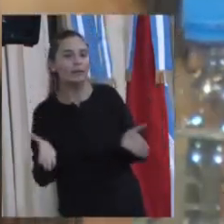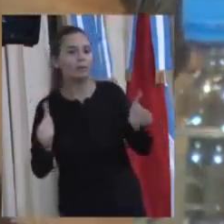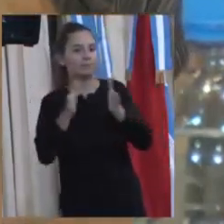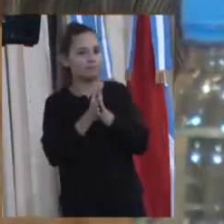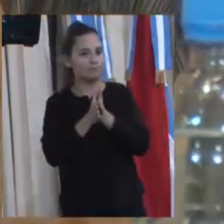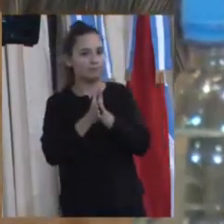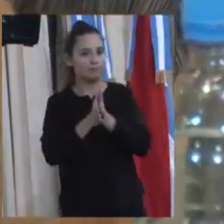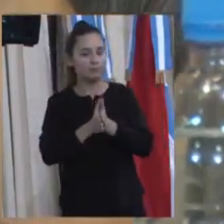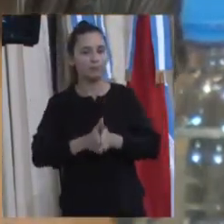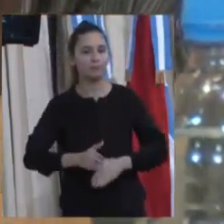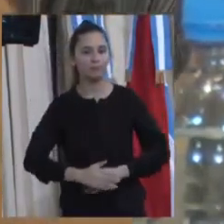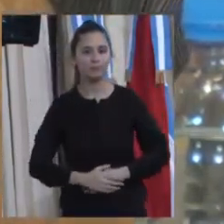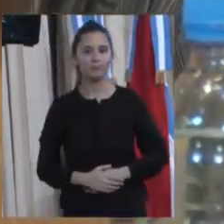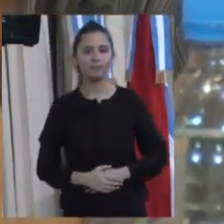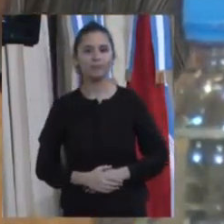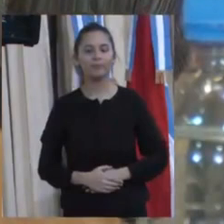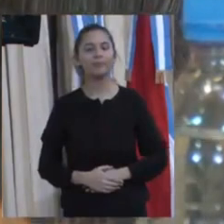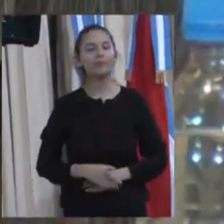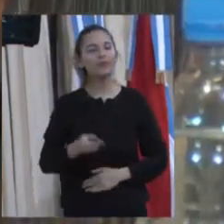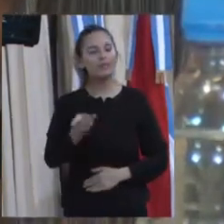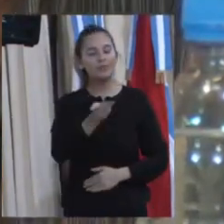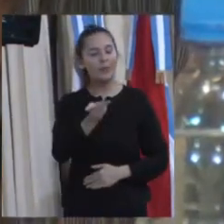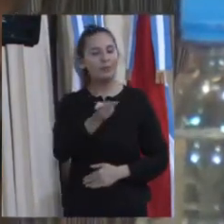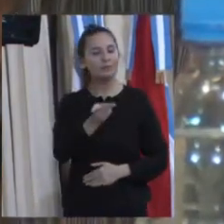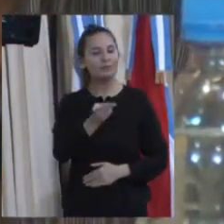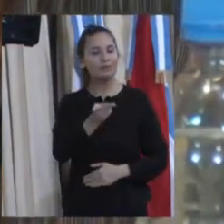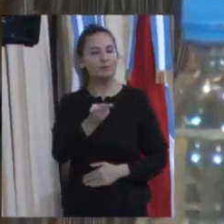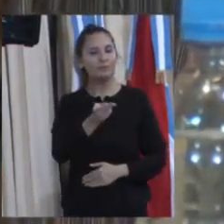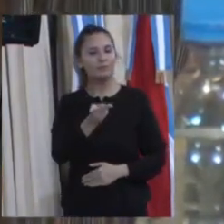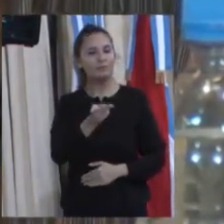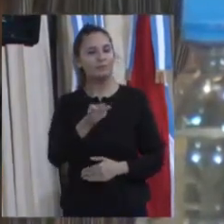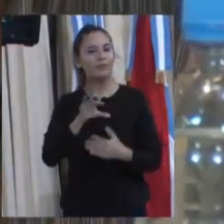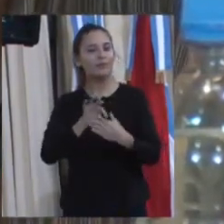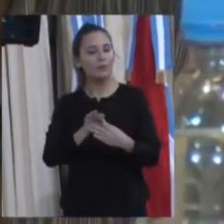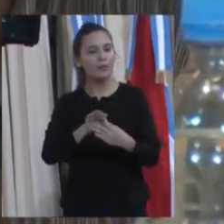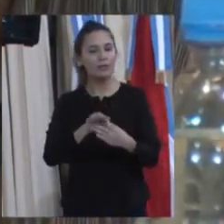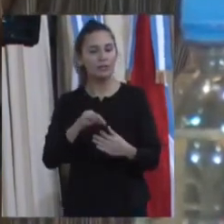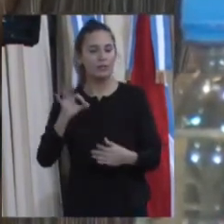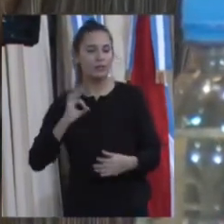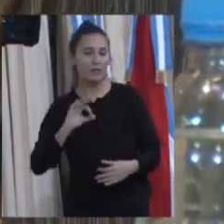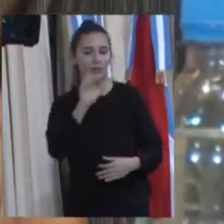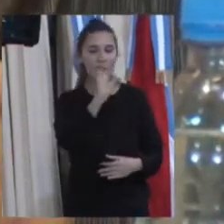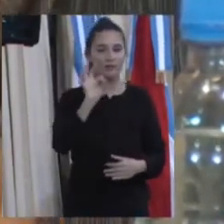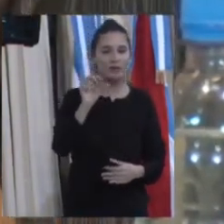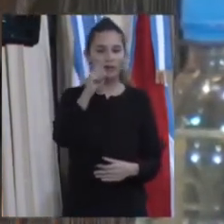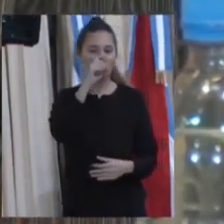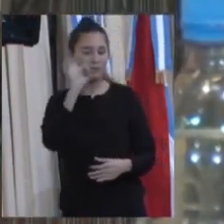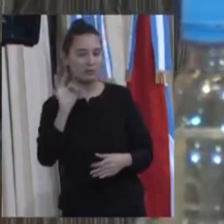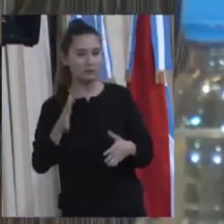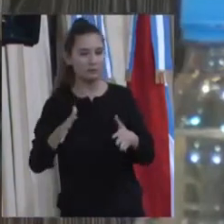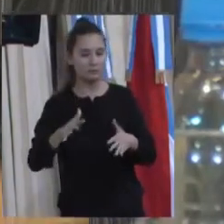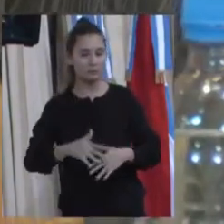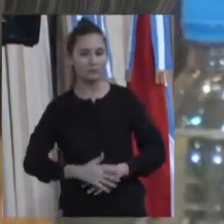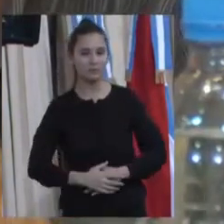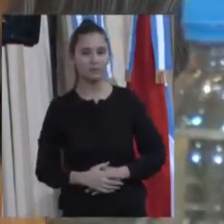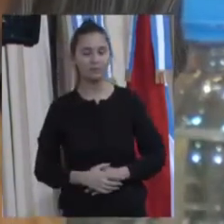que el clímax de estas dos secuencias lo podemos encontrar en los años 60 y 70. Y aquí es donde